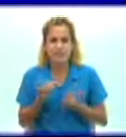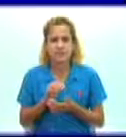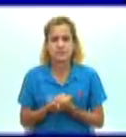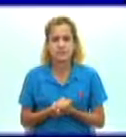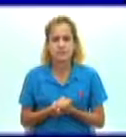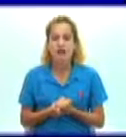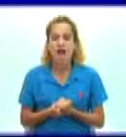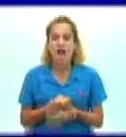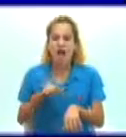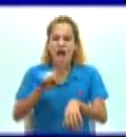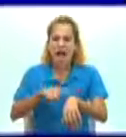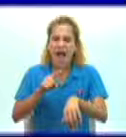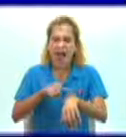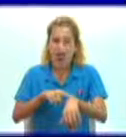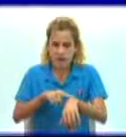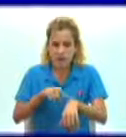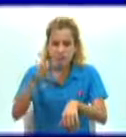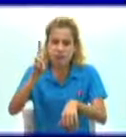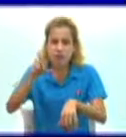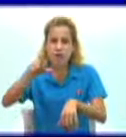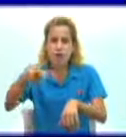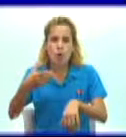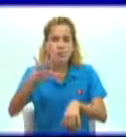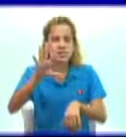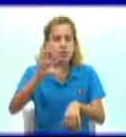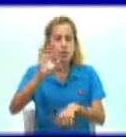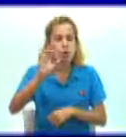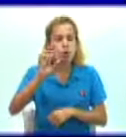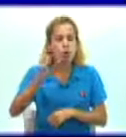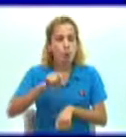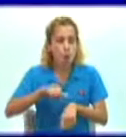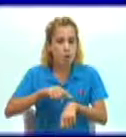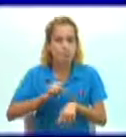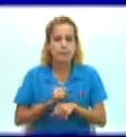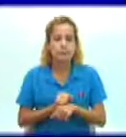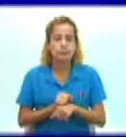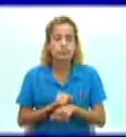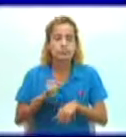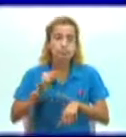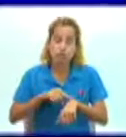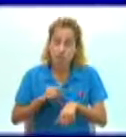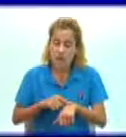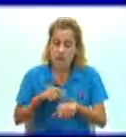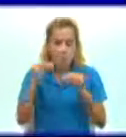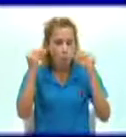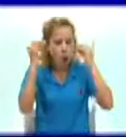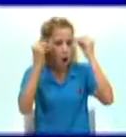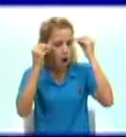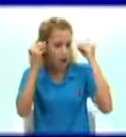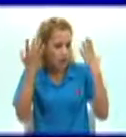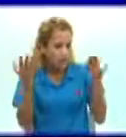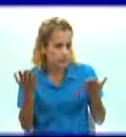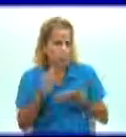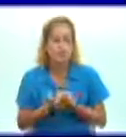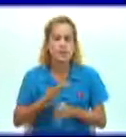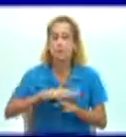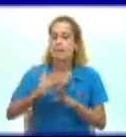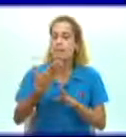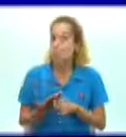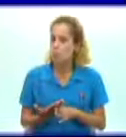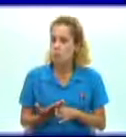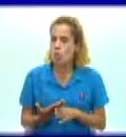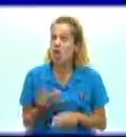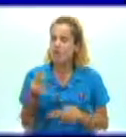al cabo de 3,5 horas? Yo les voy a dar un tiempo para que lo analicen, lo razonen y luego estaremos